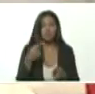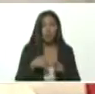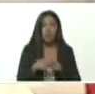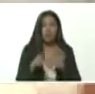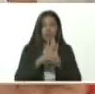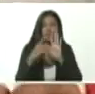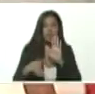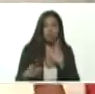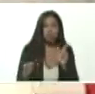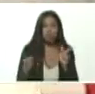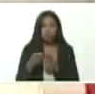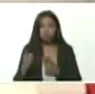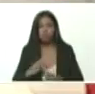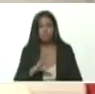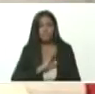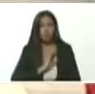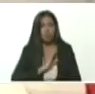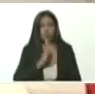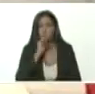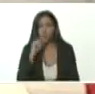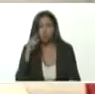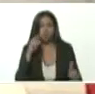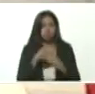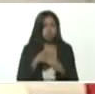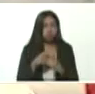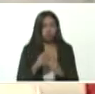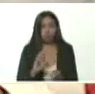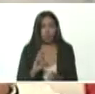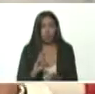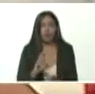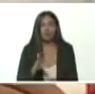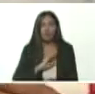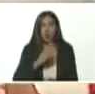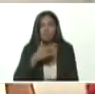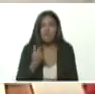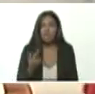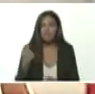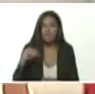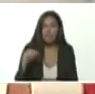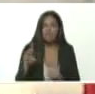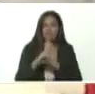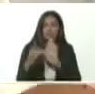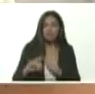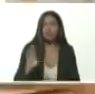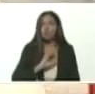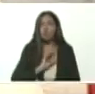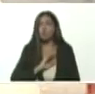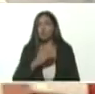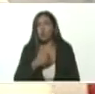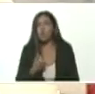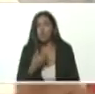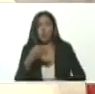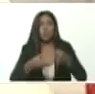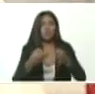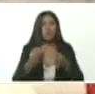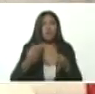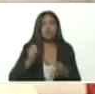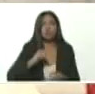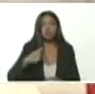individual. El derecho individual es optativo, lo tiene quien lo quiere tener, para